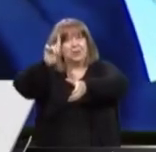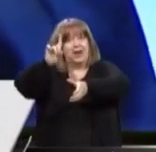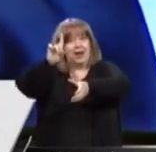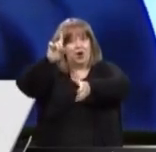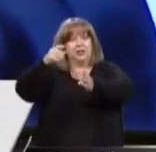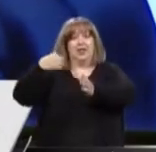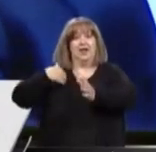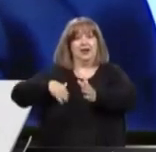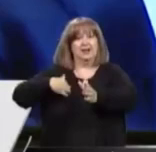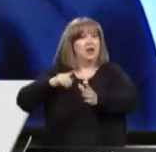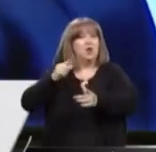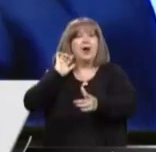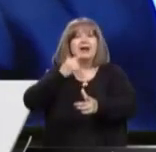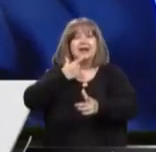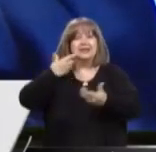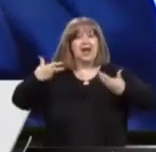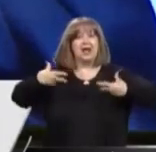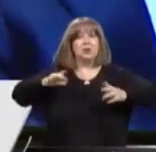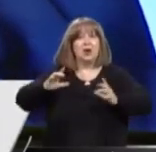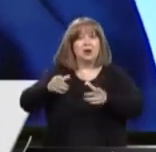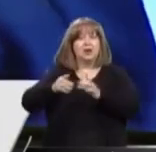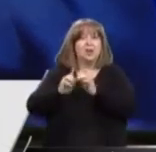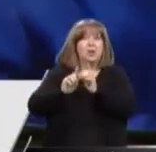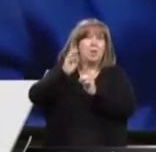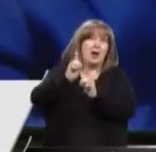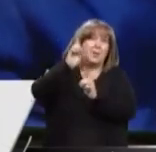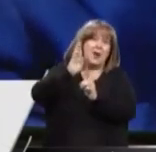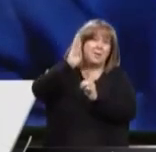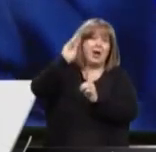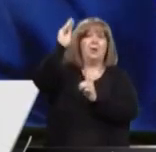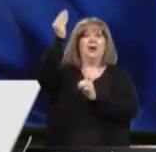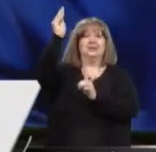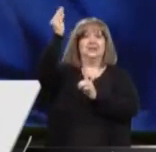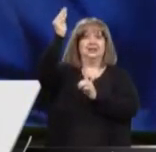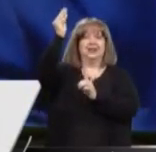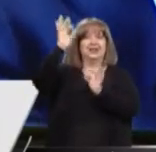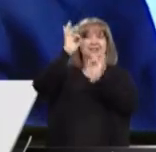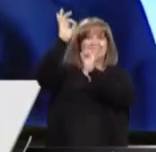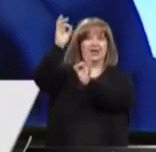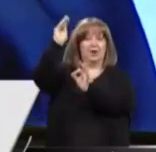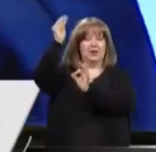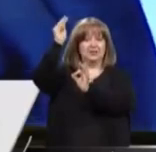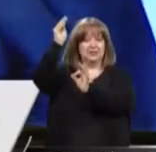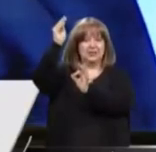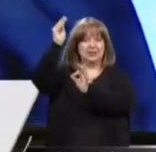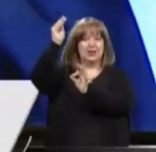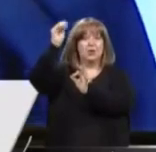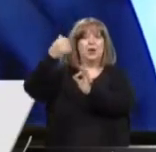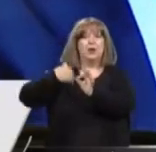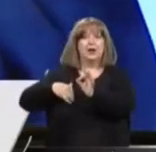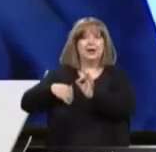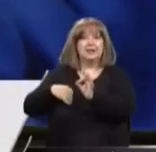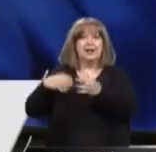argentino que hoy no tienen gas natural y seguiría a Brasil para abastecerlo, sobre todo en contratemporada, cuando baja el consumo en la